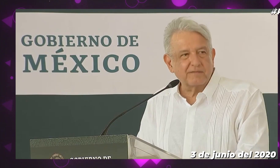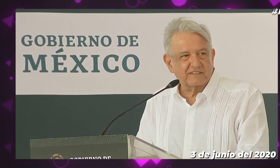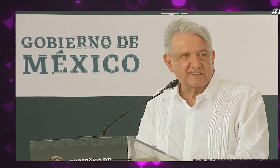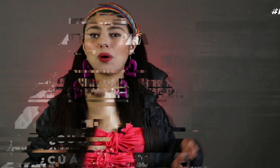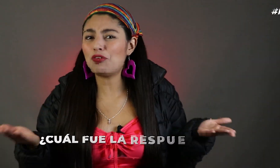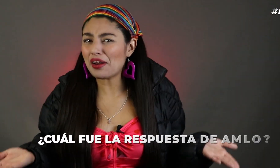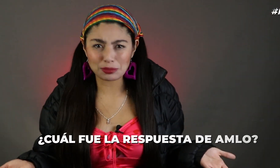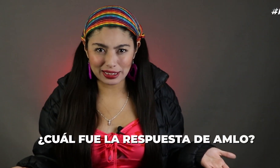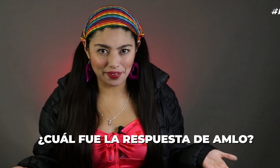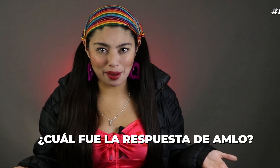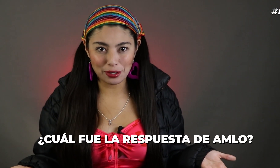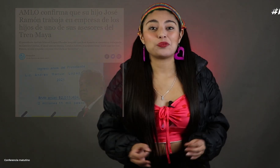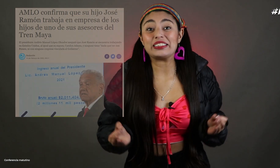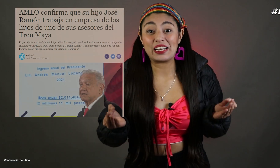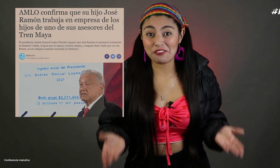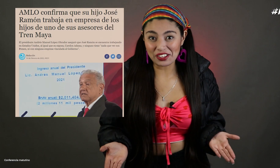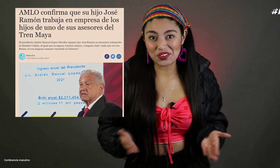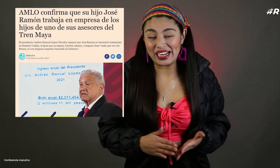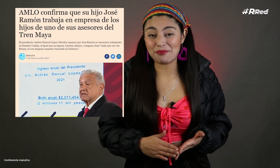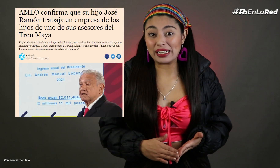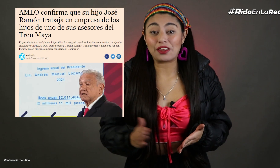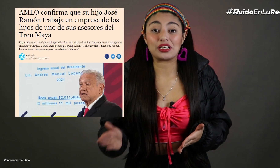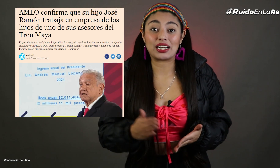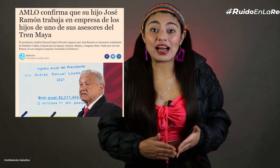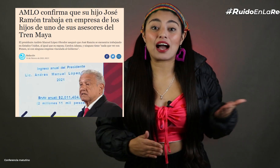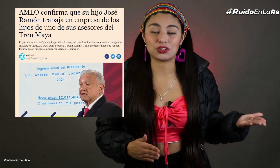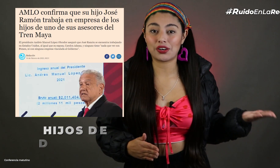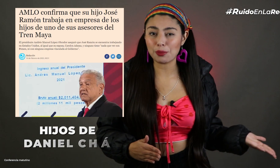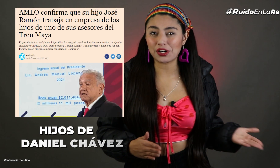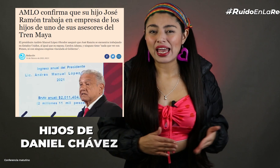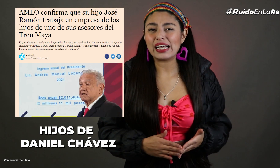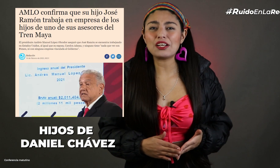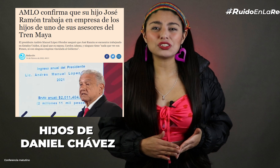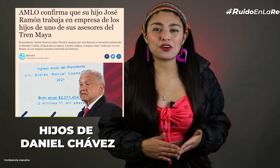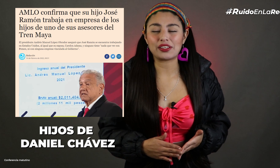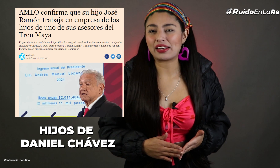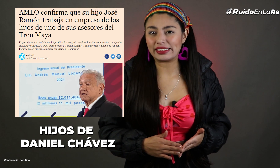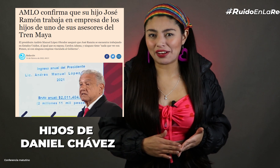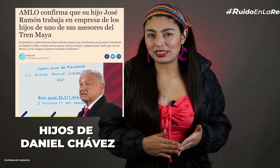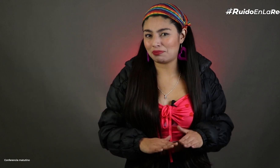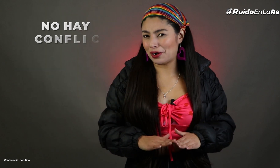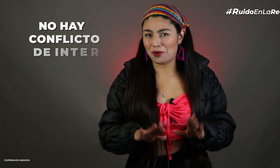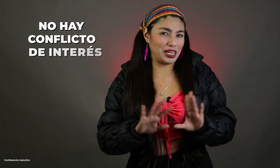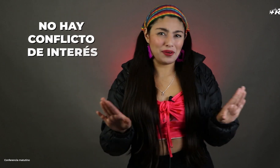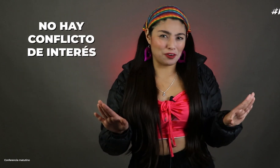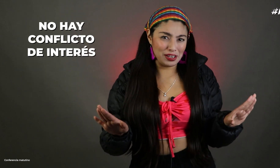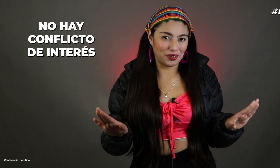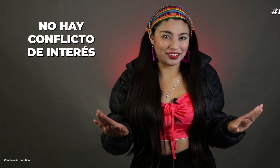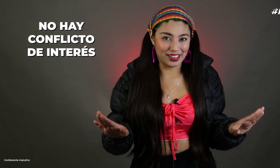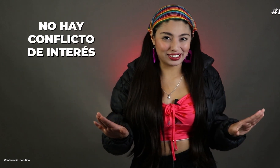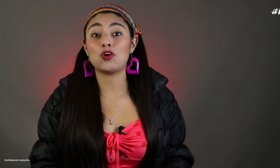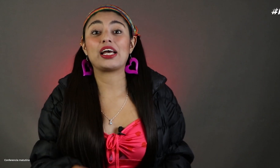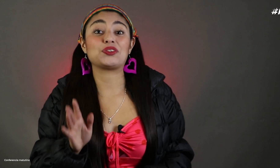Daniel Chávez. ¿Cuál fue la respuesta de AMLO? Pues en efecto, que la empresa donde trabaja José Ramón es de los hijos de Daniel Chávez, pero que no hay